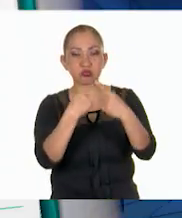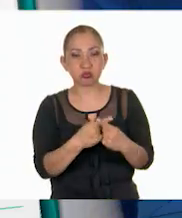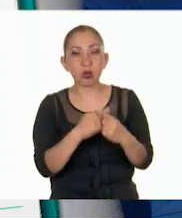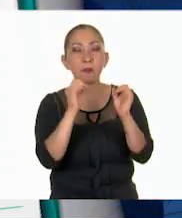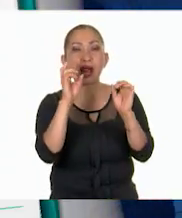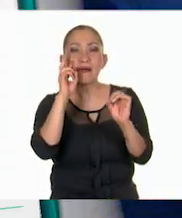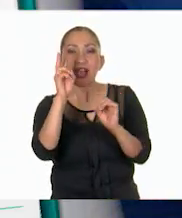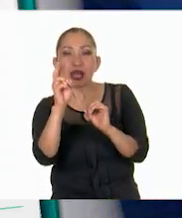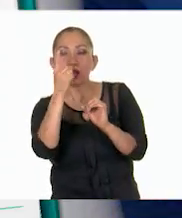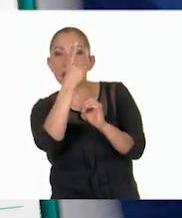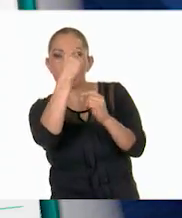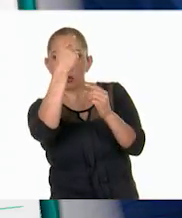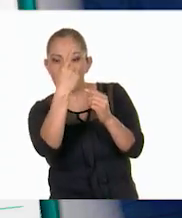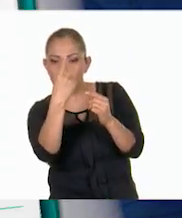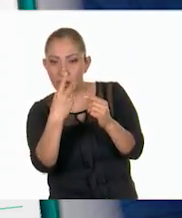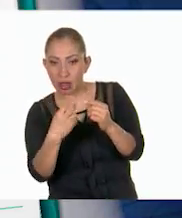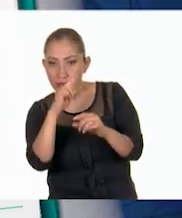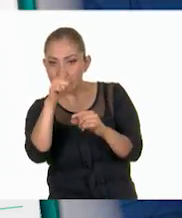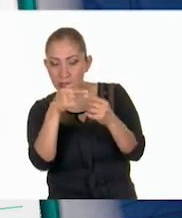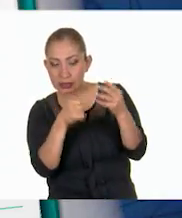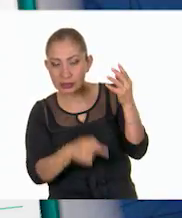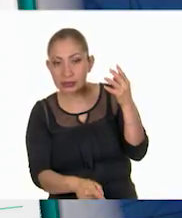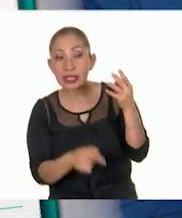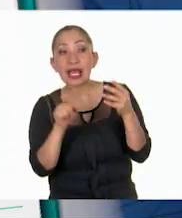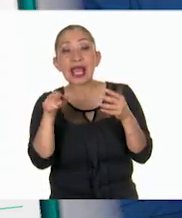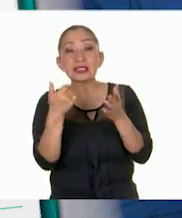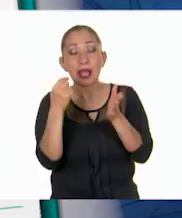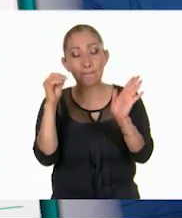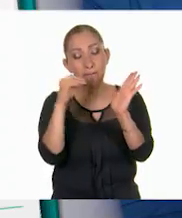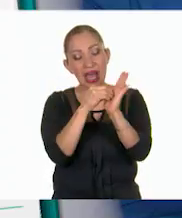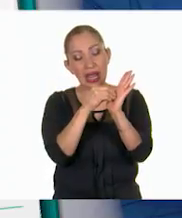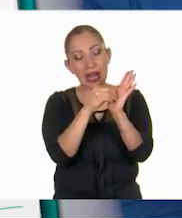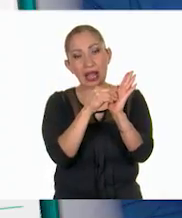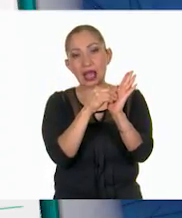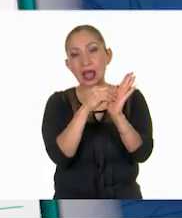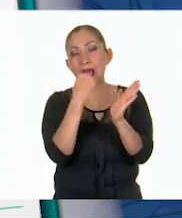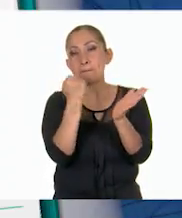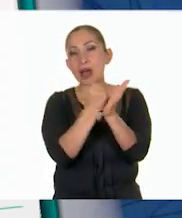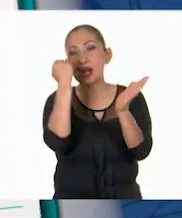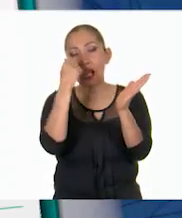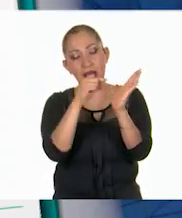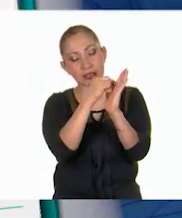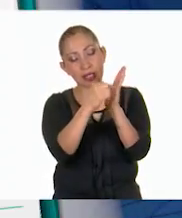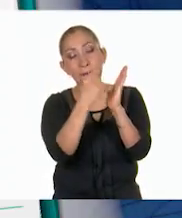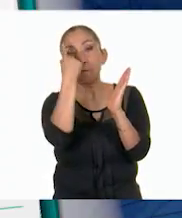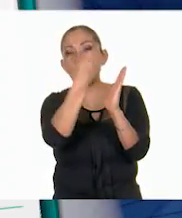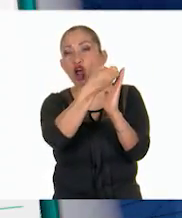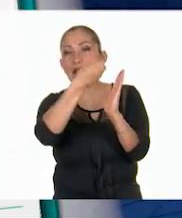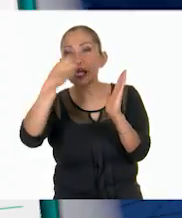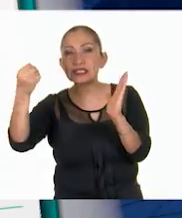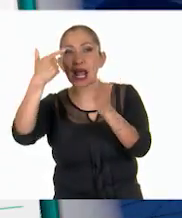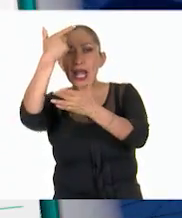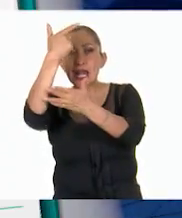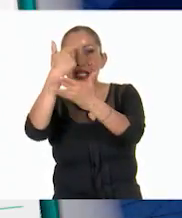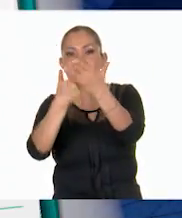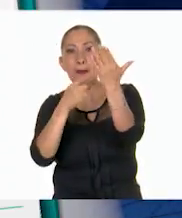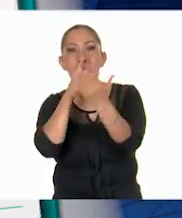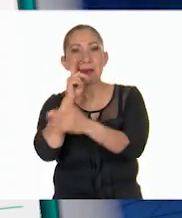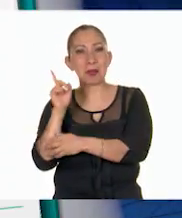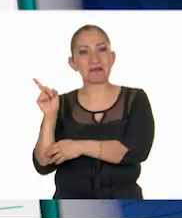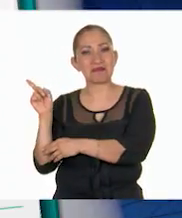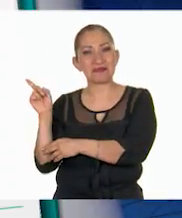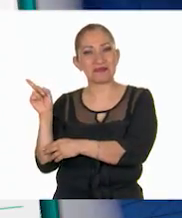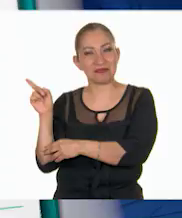secuencias. Las viñetas y los numerales son marcas gráficas que nos ayudan a organizar listados de palabras